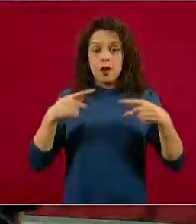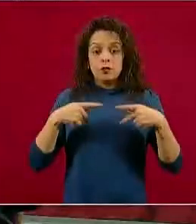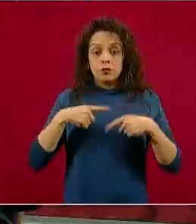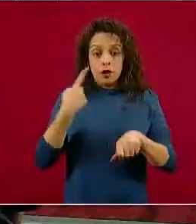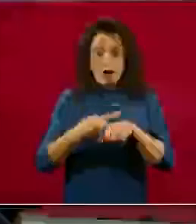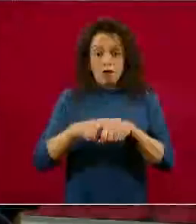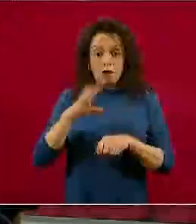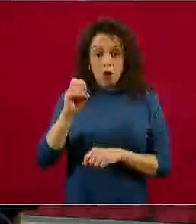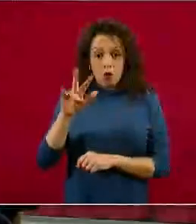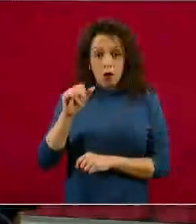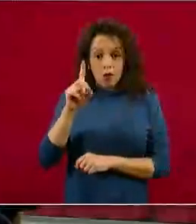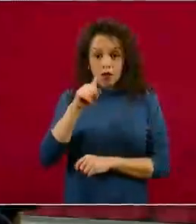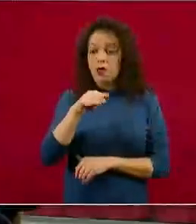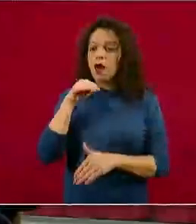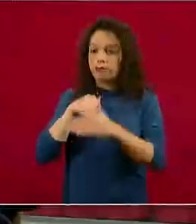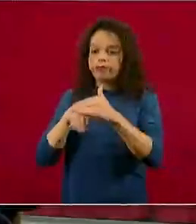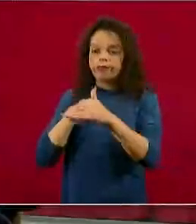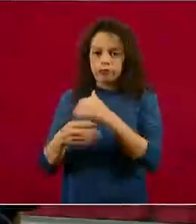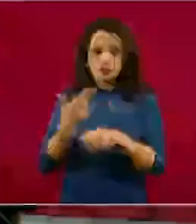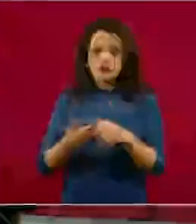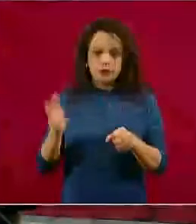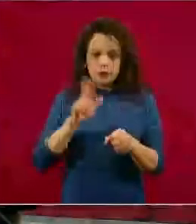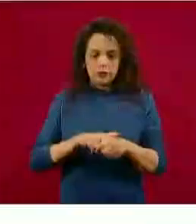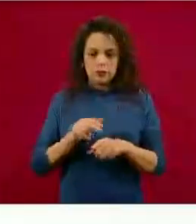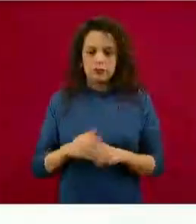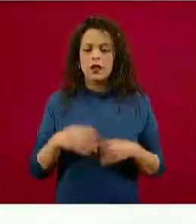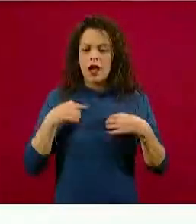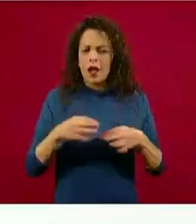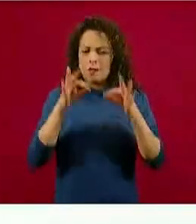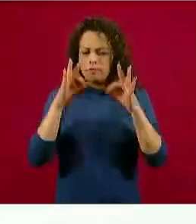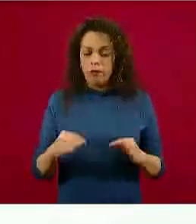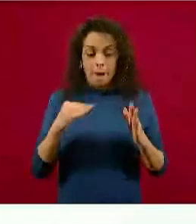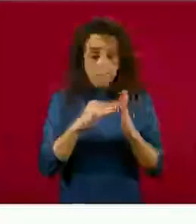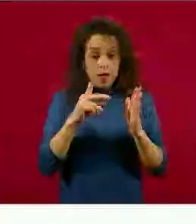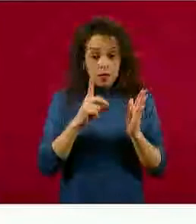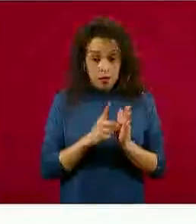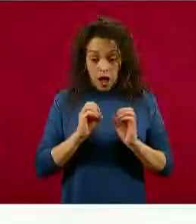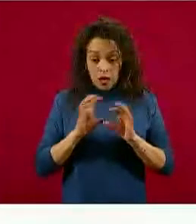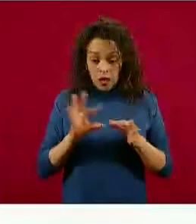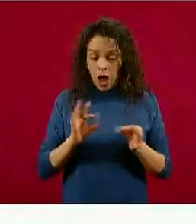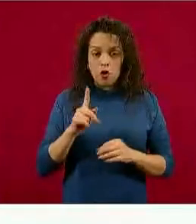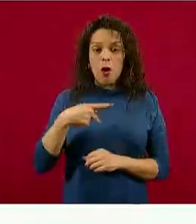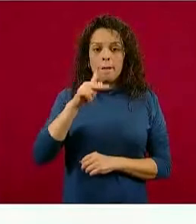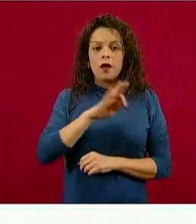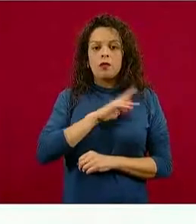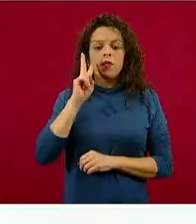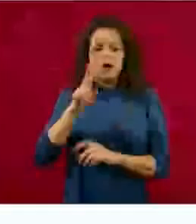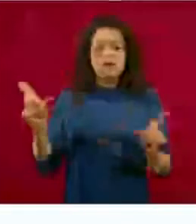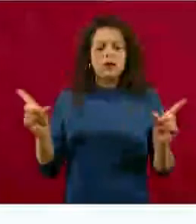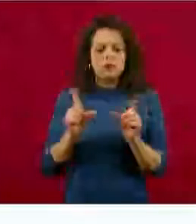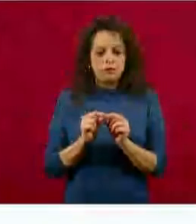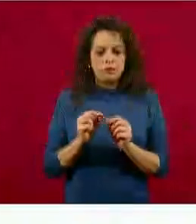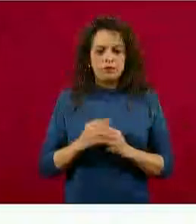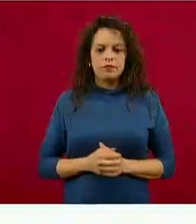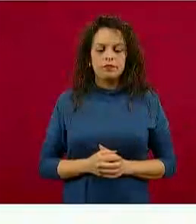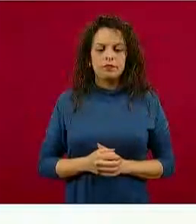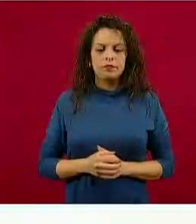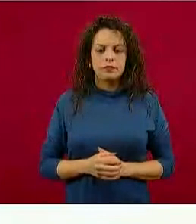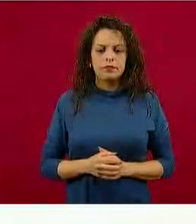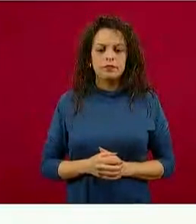les abrumo con cada detalle metodológico, pero siguió el principio metodológico de los ensayos clínicos controlados, es